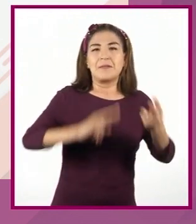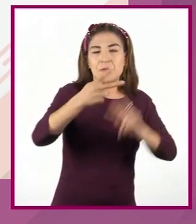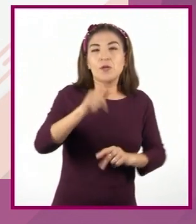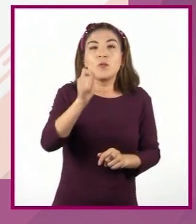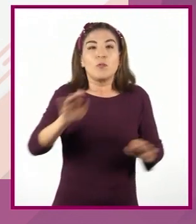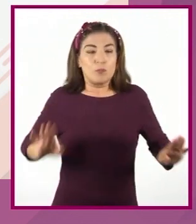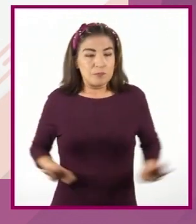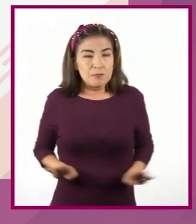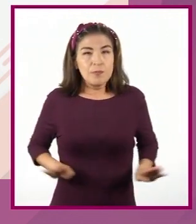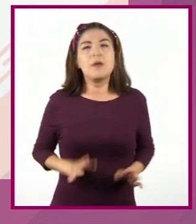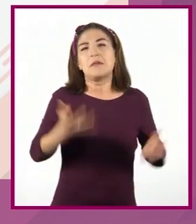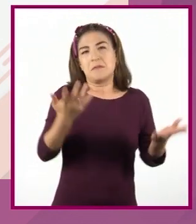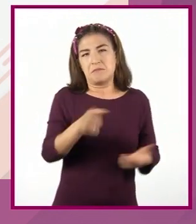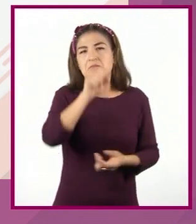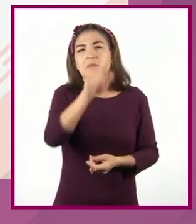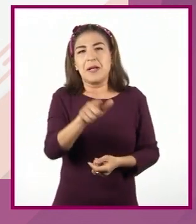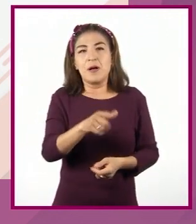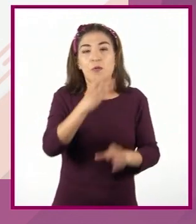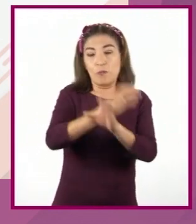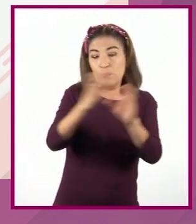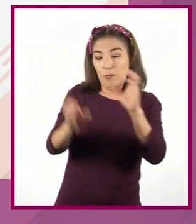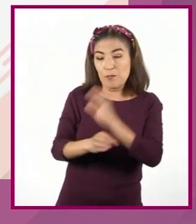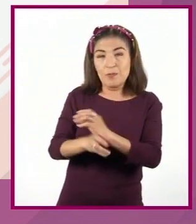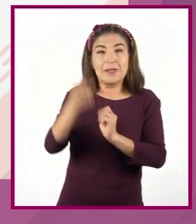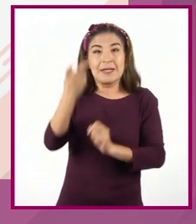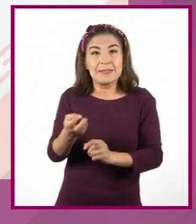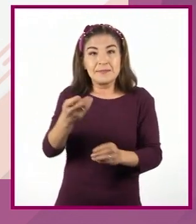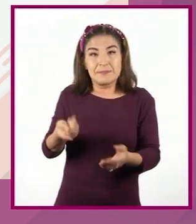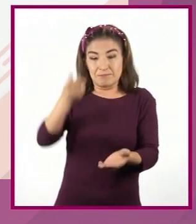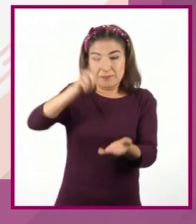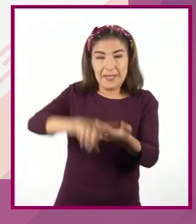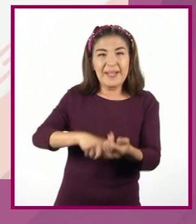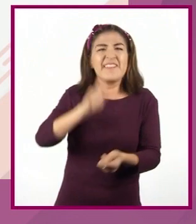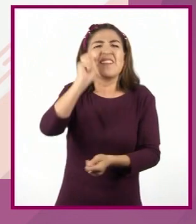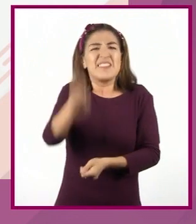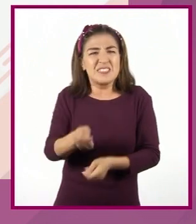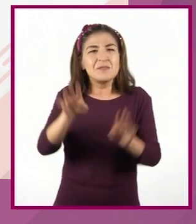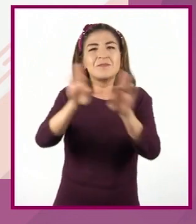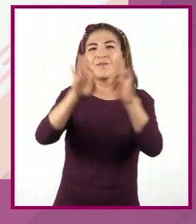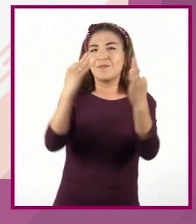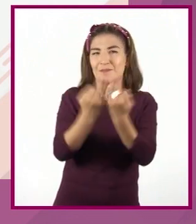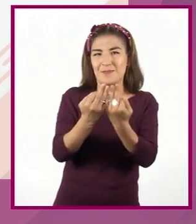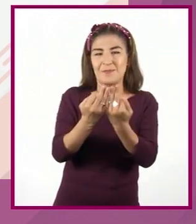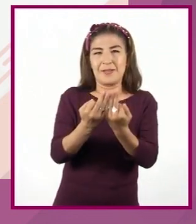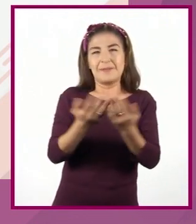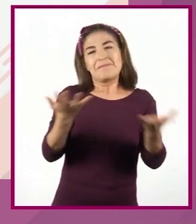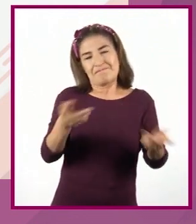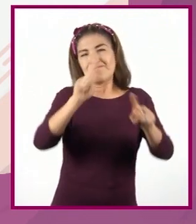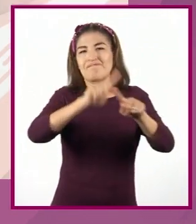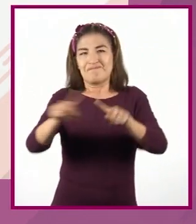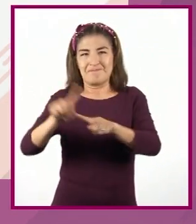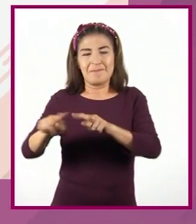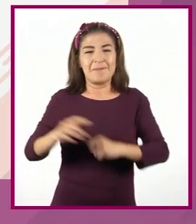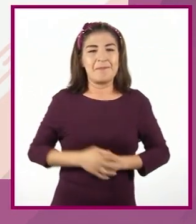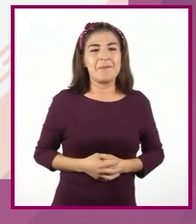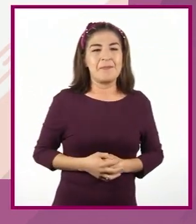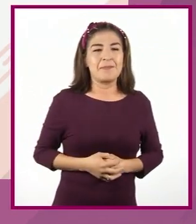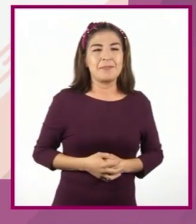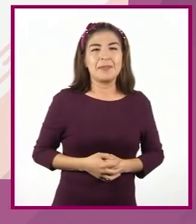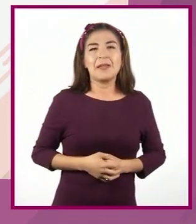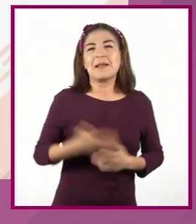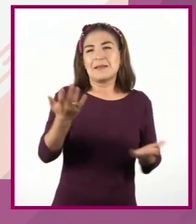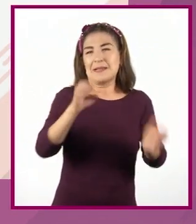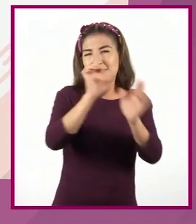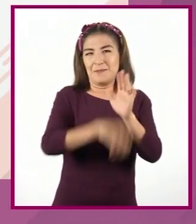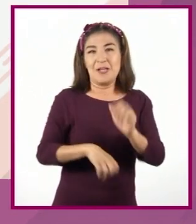especie, o al contrario, a una cosa el de la materia de que está formada, etc. Como en